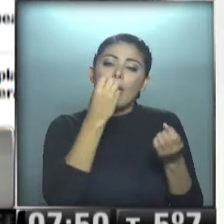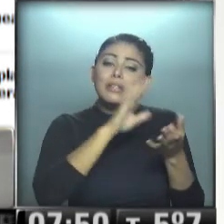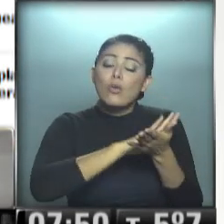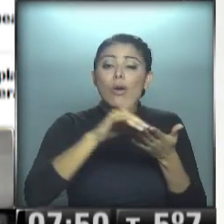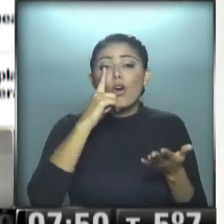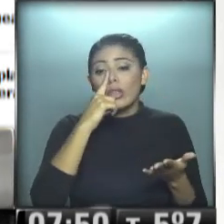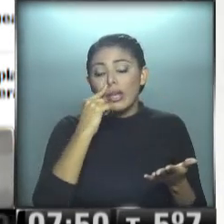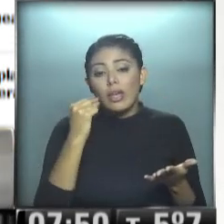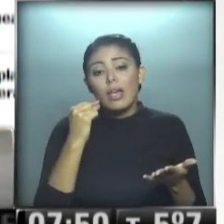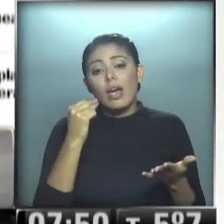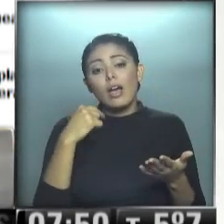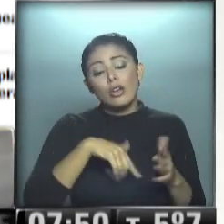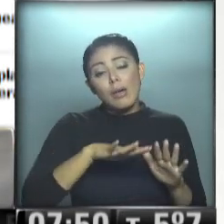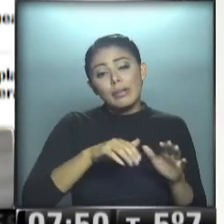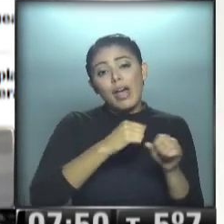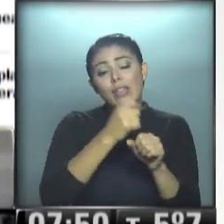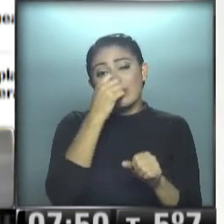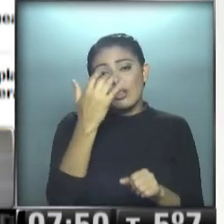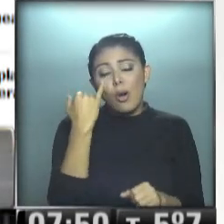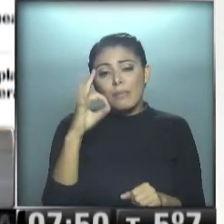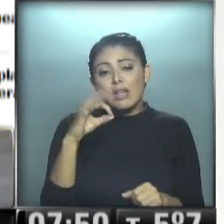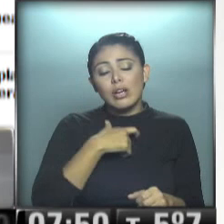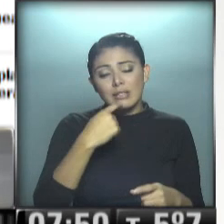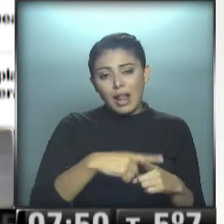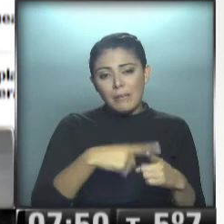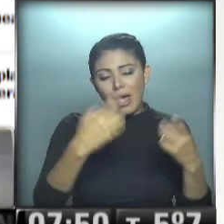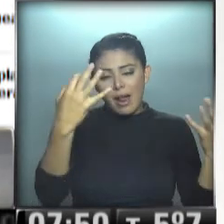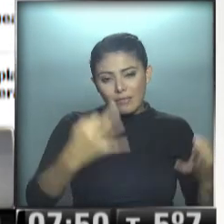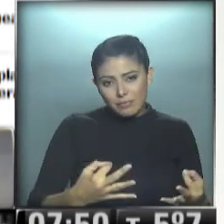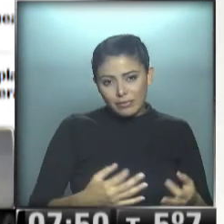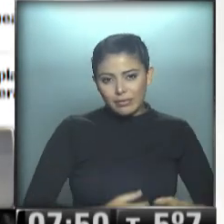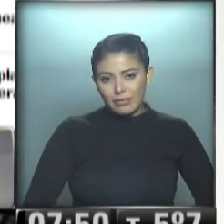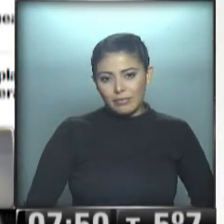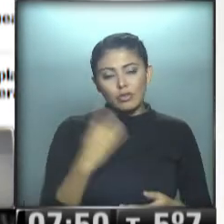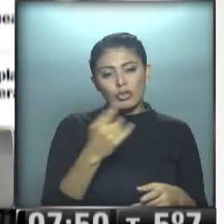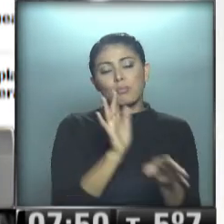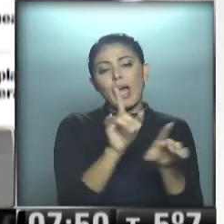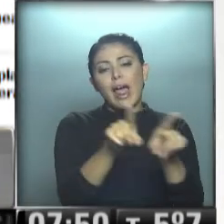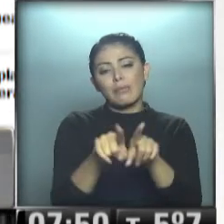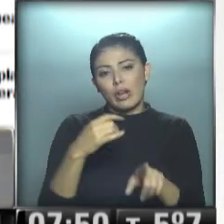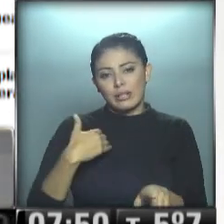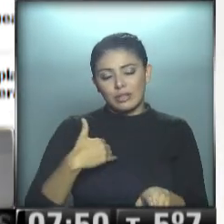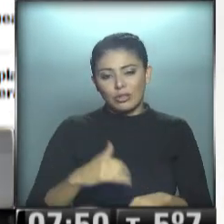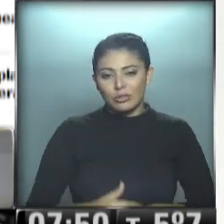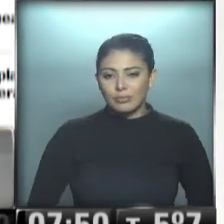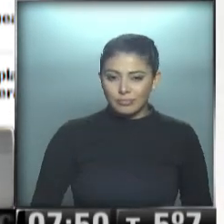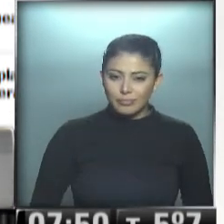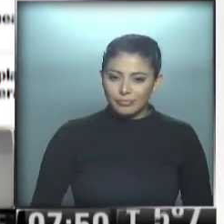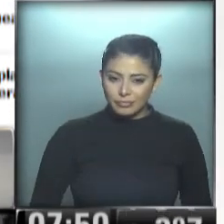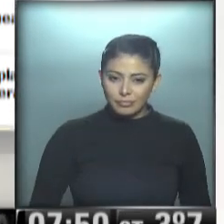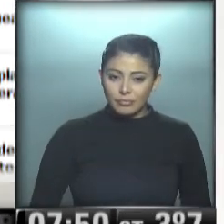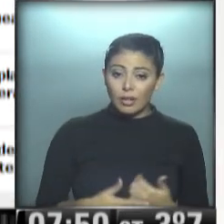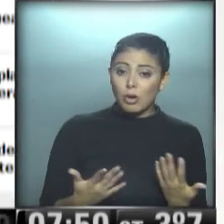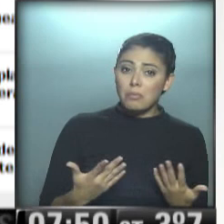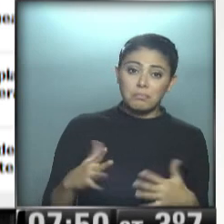día y a la espera del 25 de mayo creo que queremos celebrar del mejor modo como hermanos argentinos.